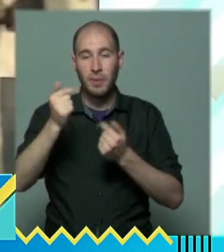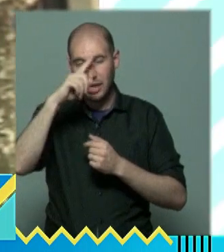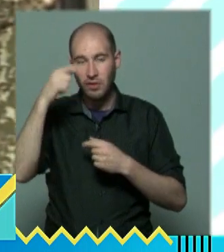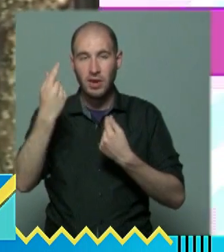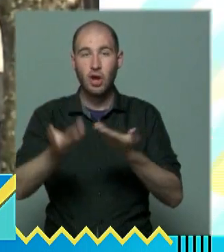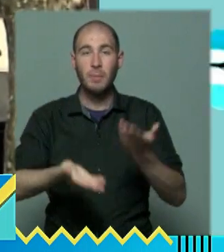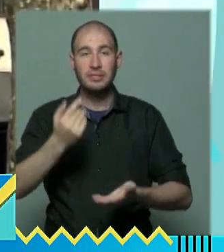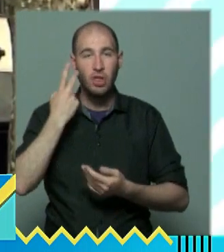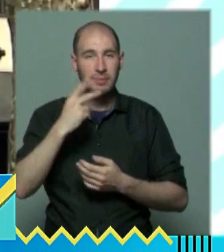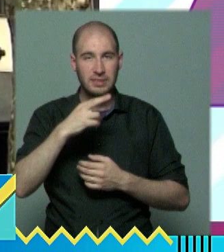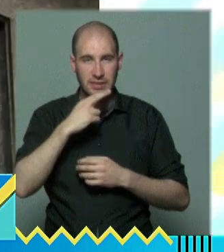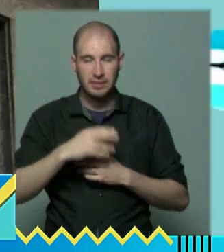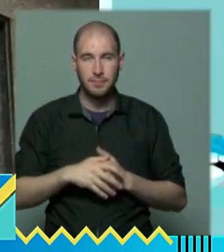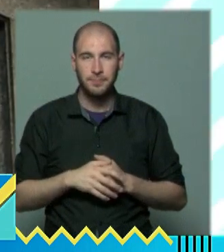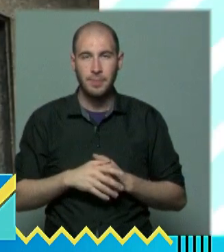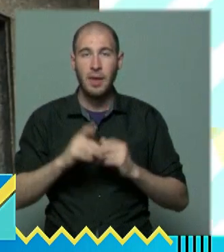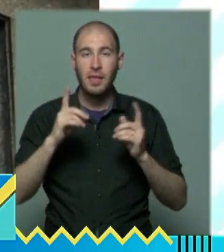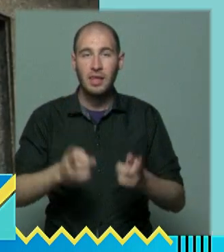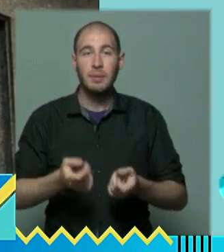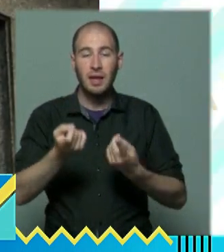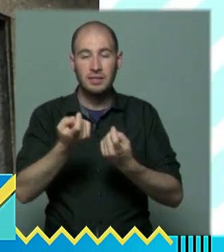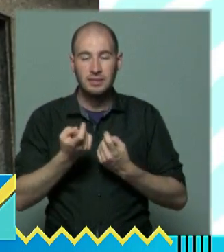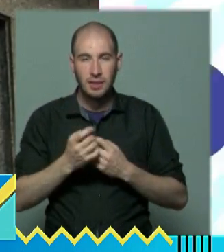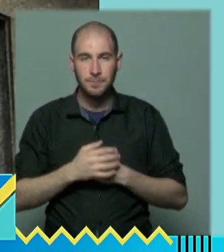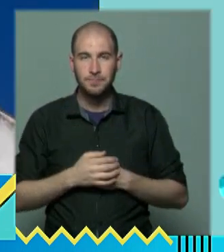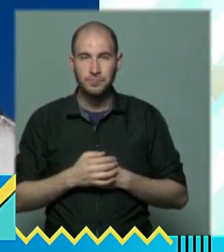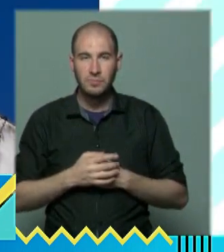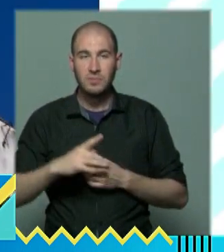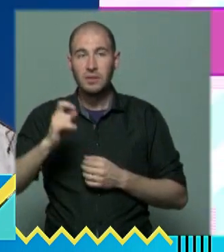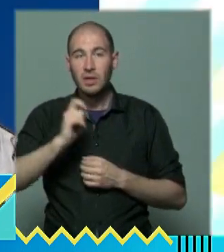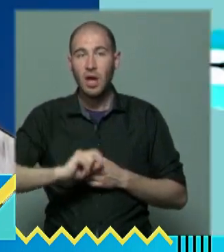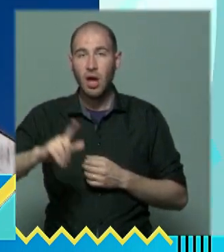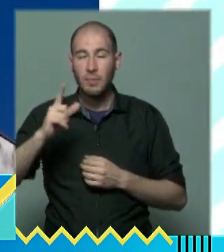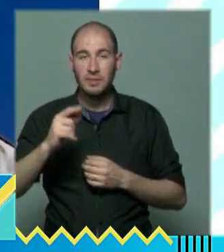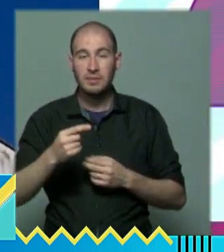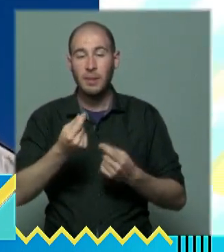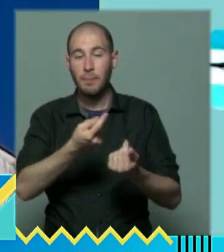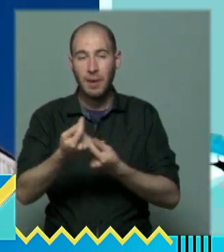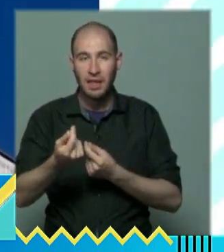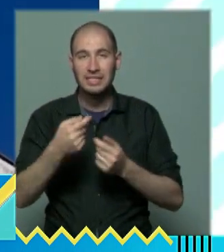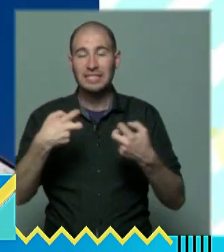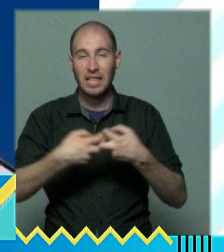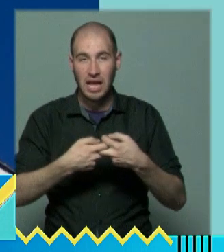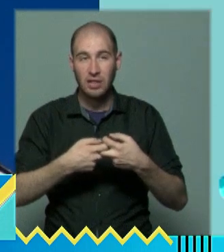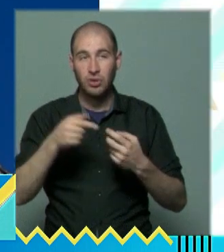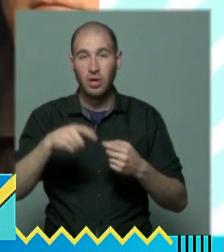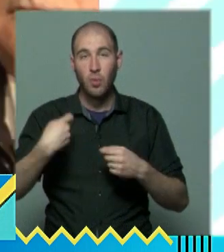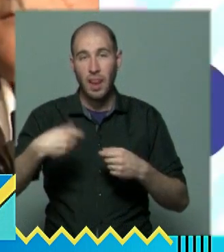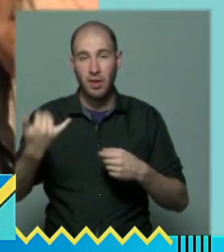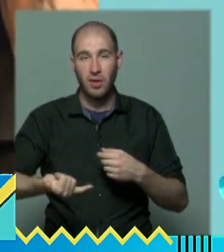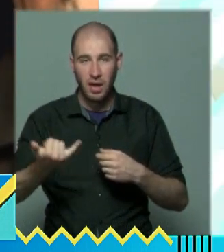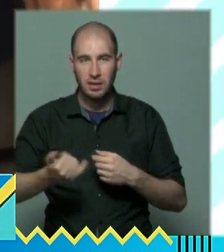relación al 2017. Y planteábamos también la necesidad de que nos aumentaran las cápitas a aquellos sindicatos que tenemos a nuestros